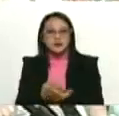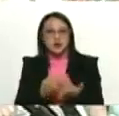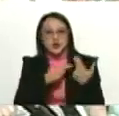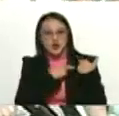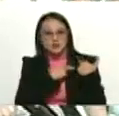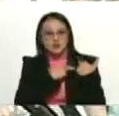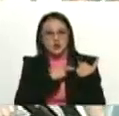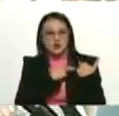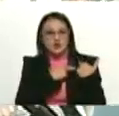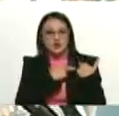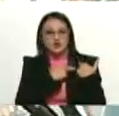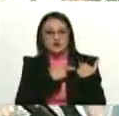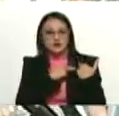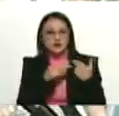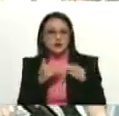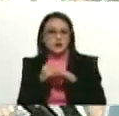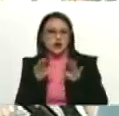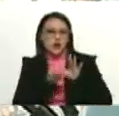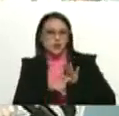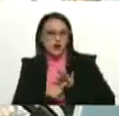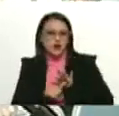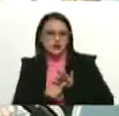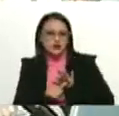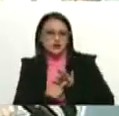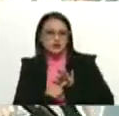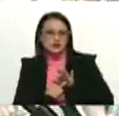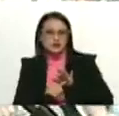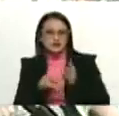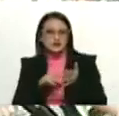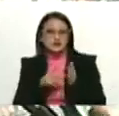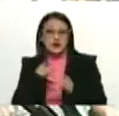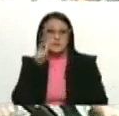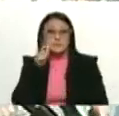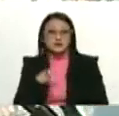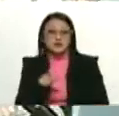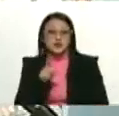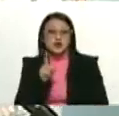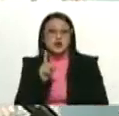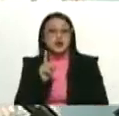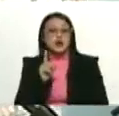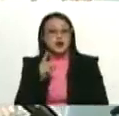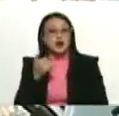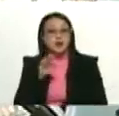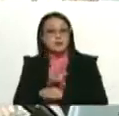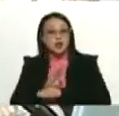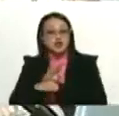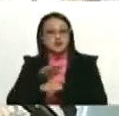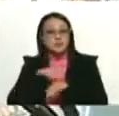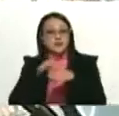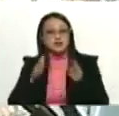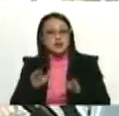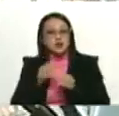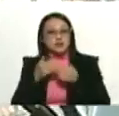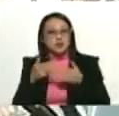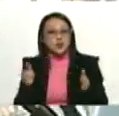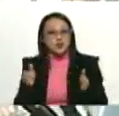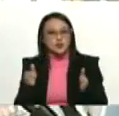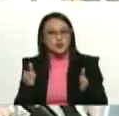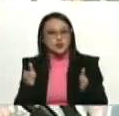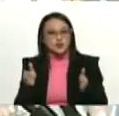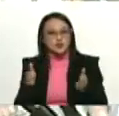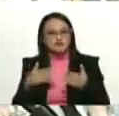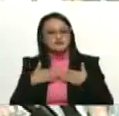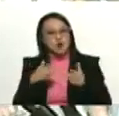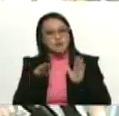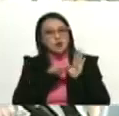corresponde, prácticamente robárselo. Pues esas personas tienen quien los defienda, que es el Ministerio Público, que ha dispuesto